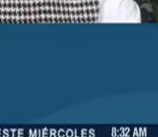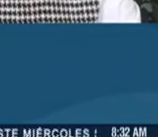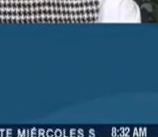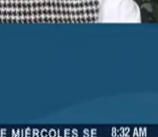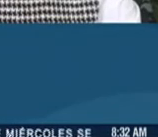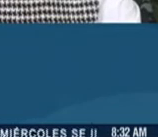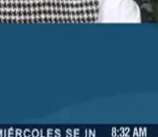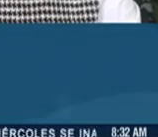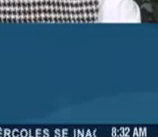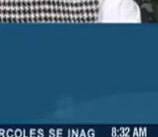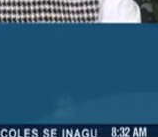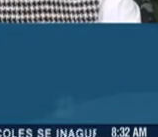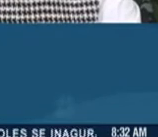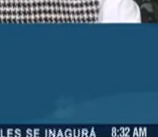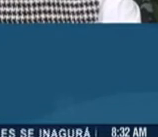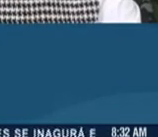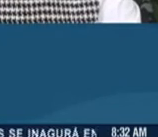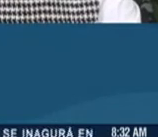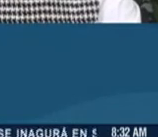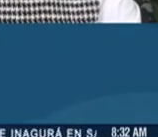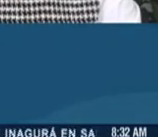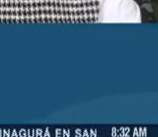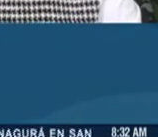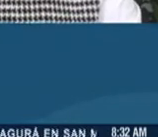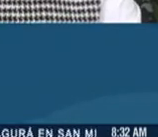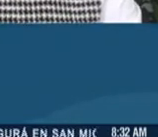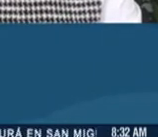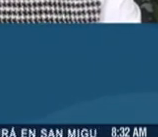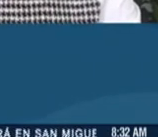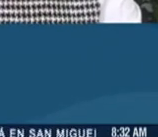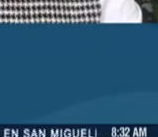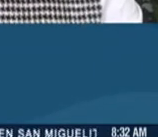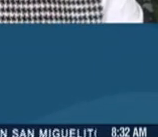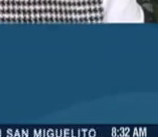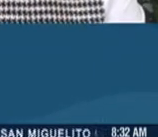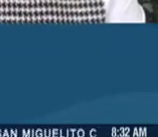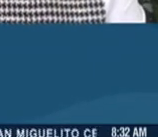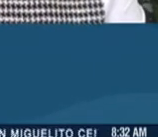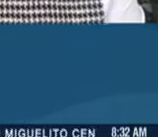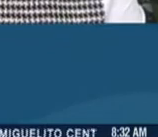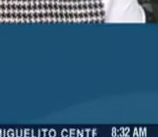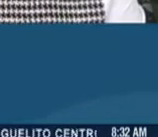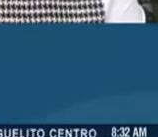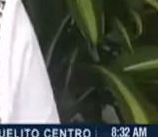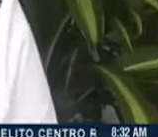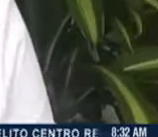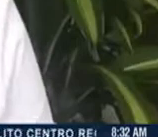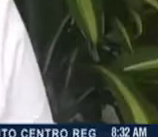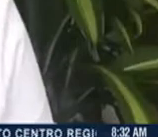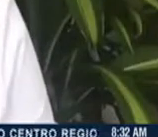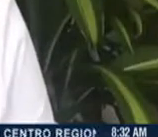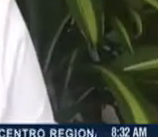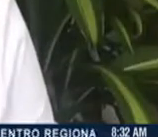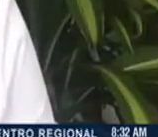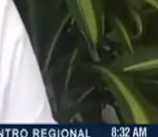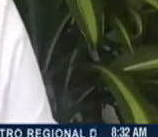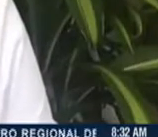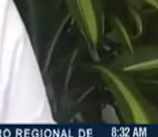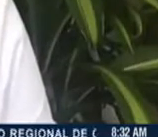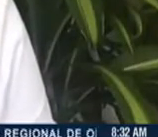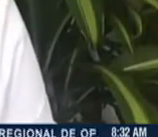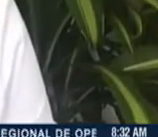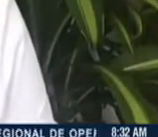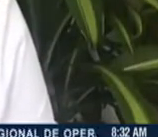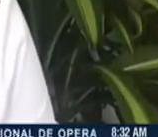tiene un rol protagónico, ¿no? Sí, nosotros, gracias al apoyo de Pro Panamá, el